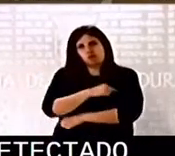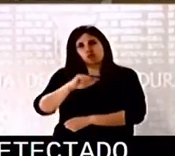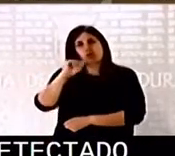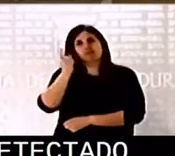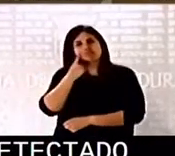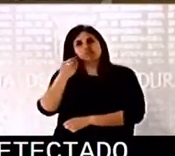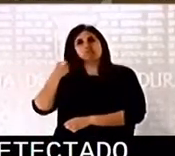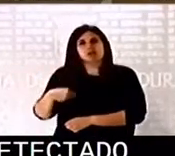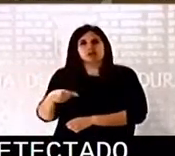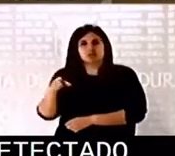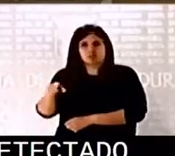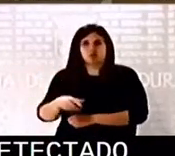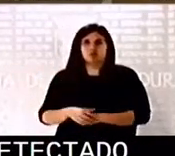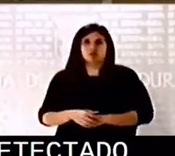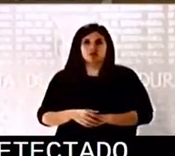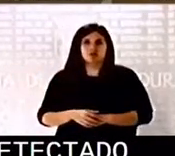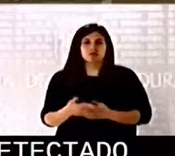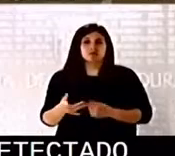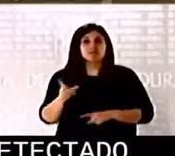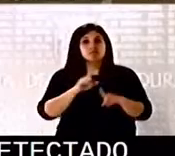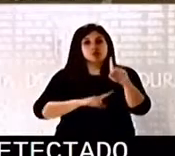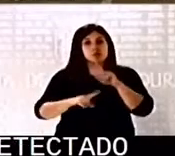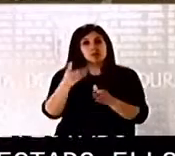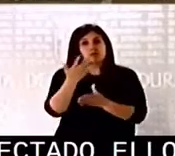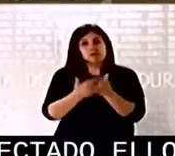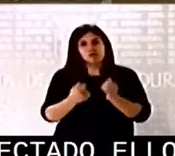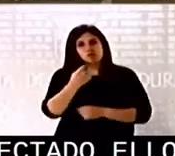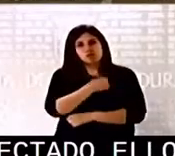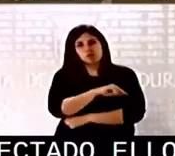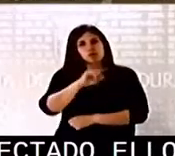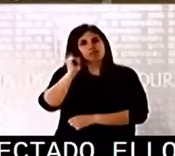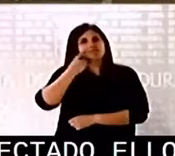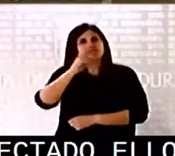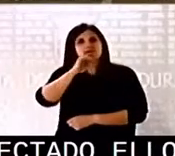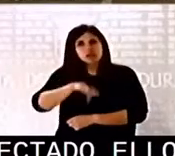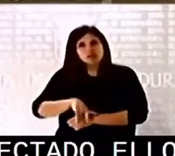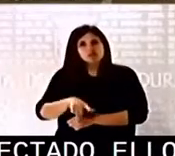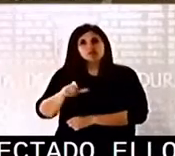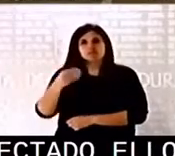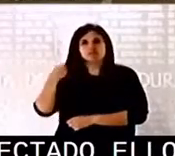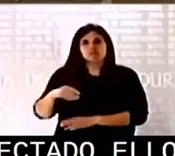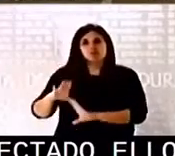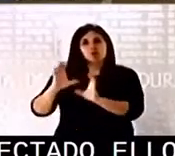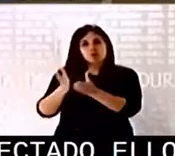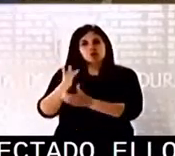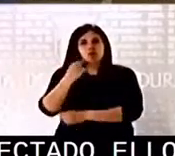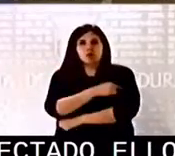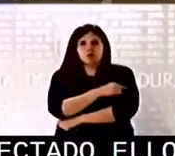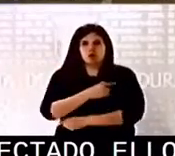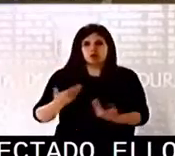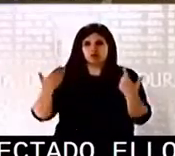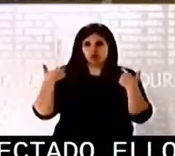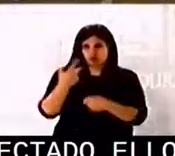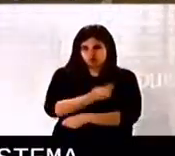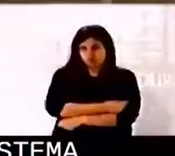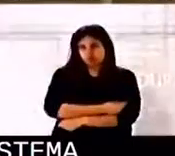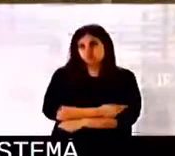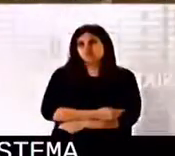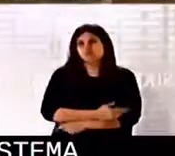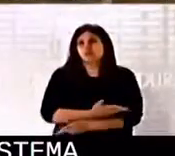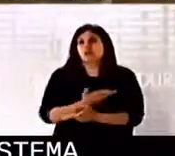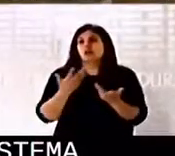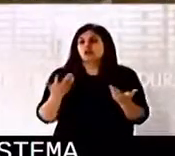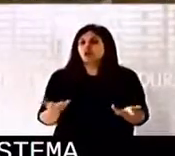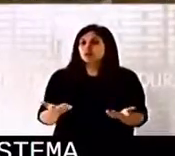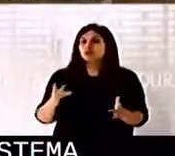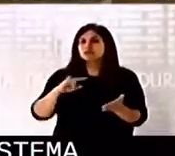Es un incidente que han detectado ellos mismos. Entonces, los incidentes en un sistema sanitario, que es una